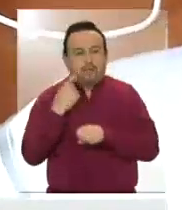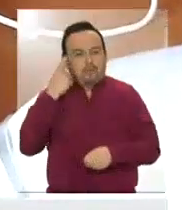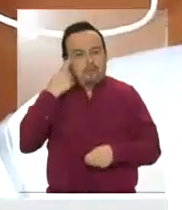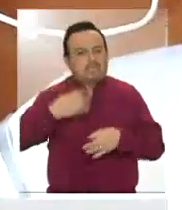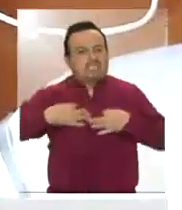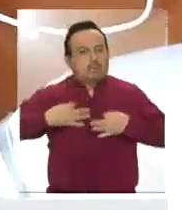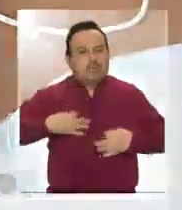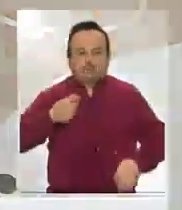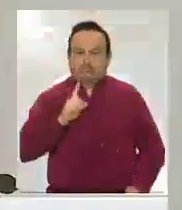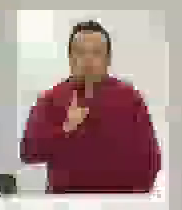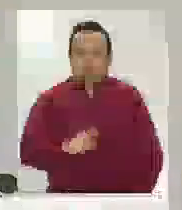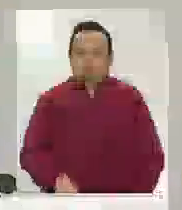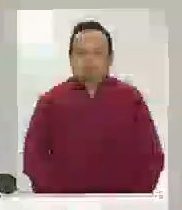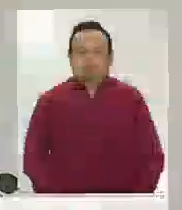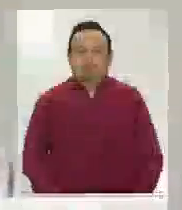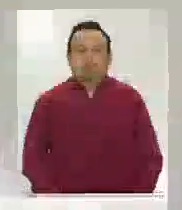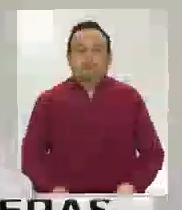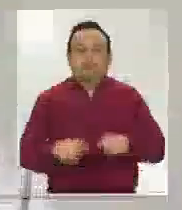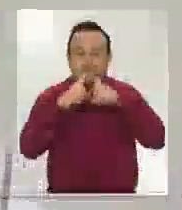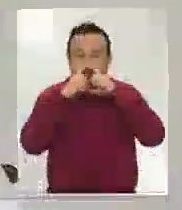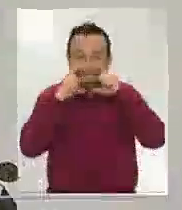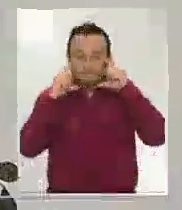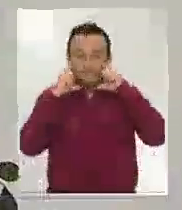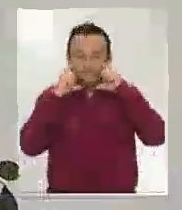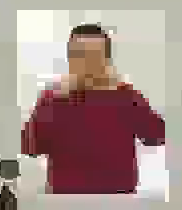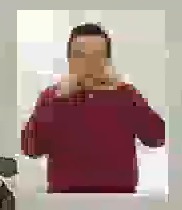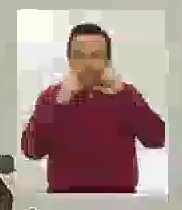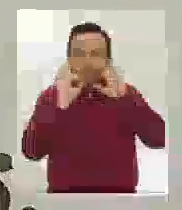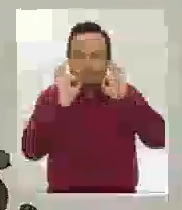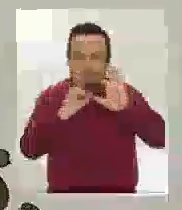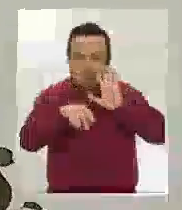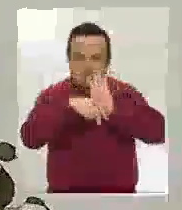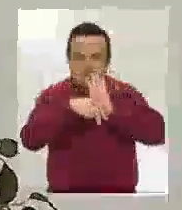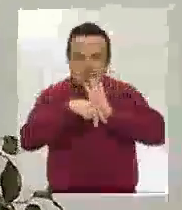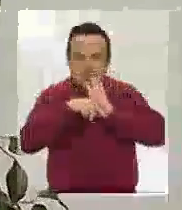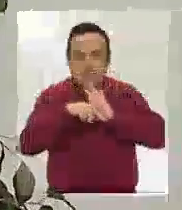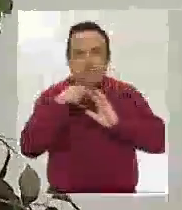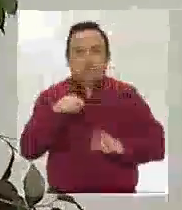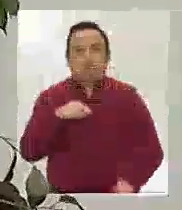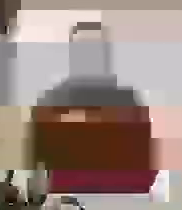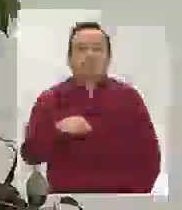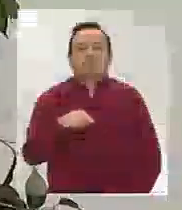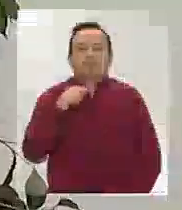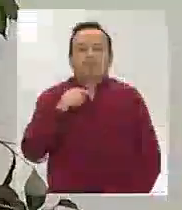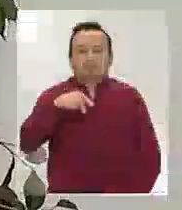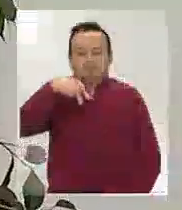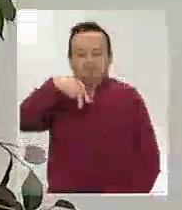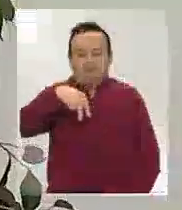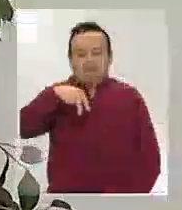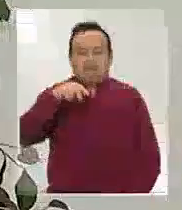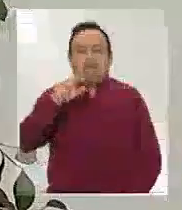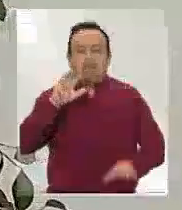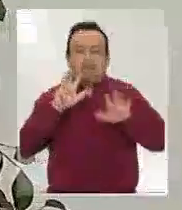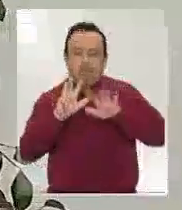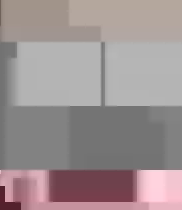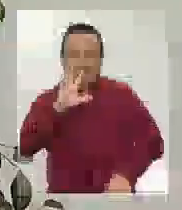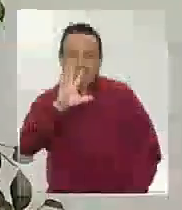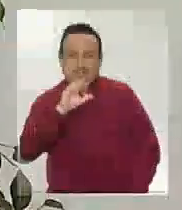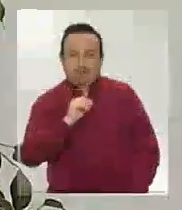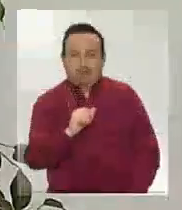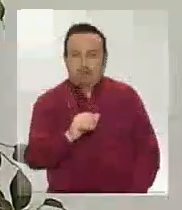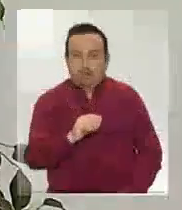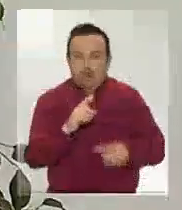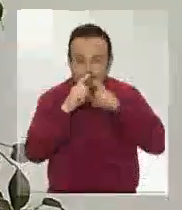de seguridad. La mascarilla de norma es esta, que se llama mascarilla N95. O sea, si